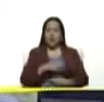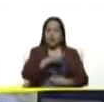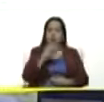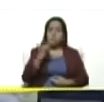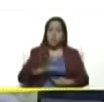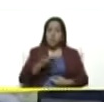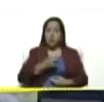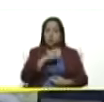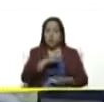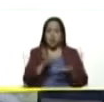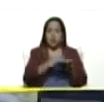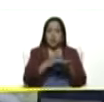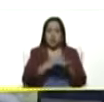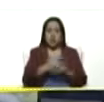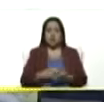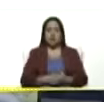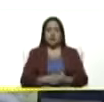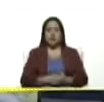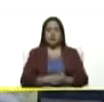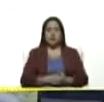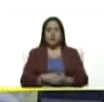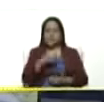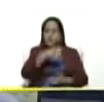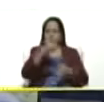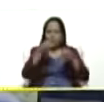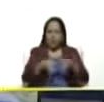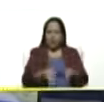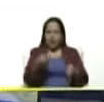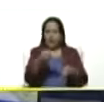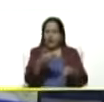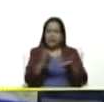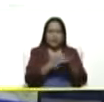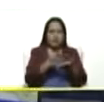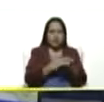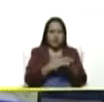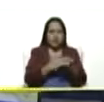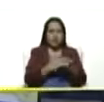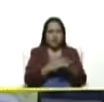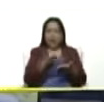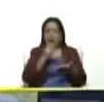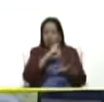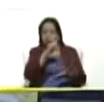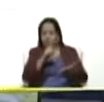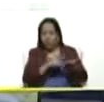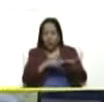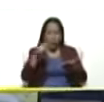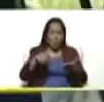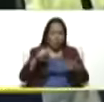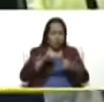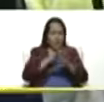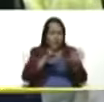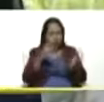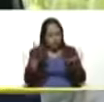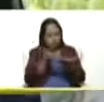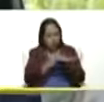Silita. Ten la seguridad que este libro no amanece. Esta madrugada,